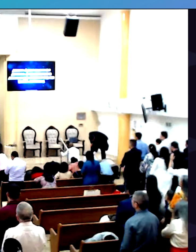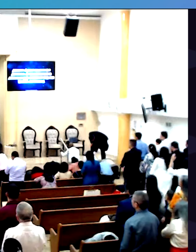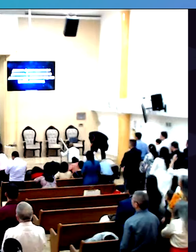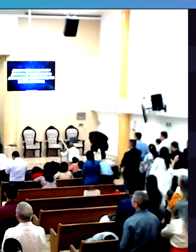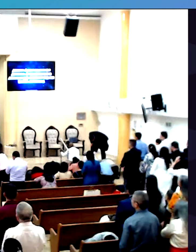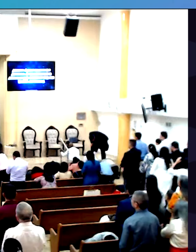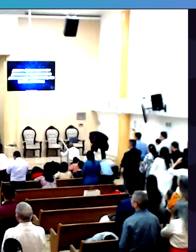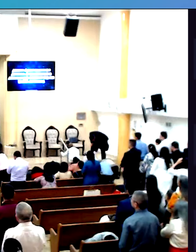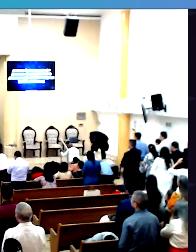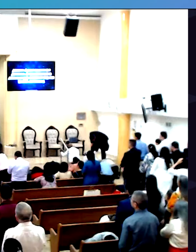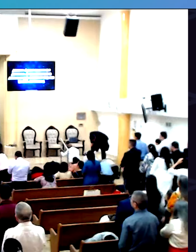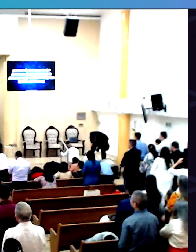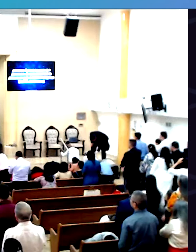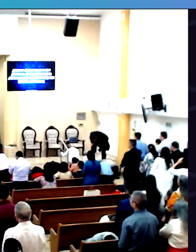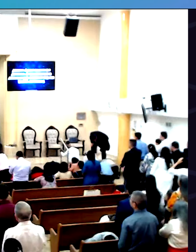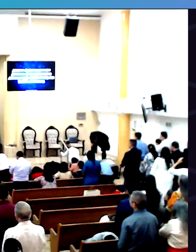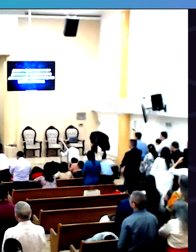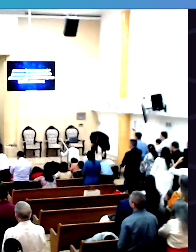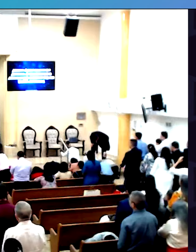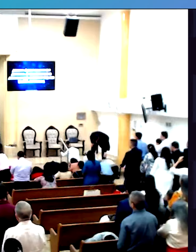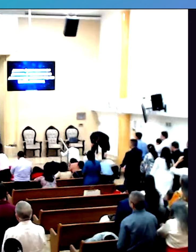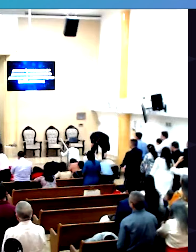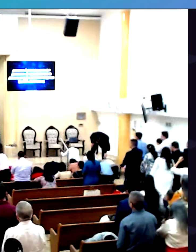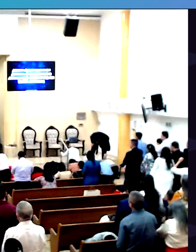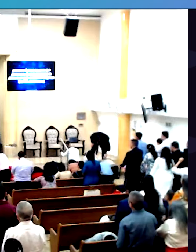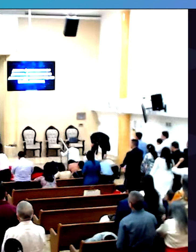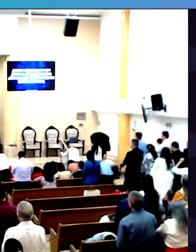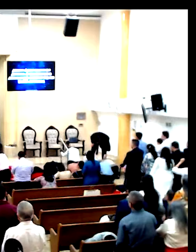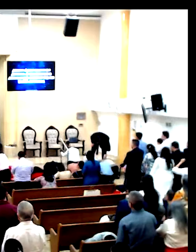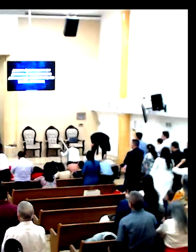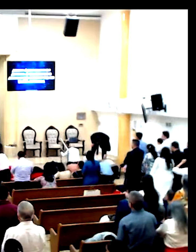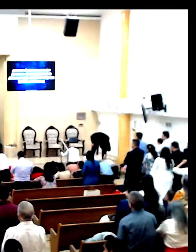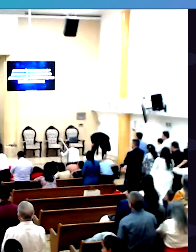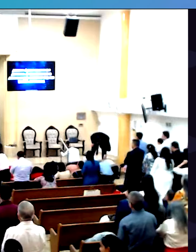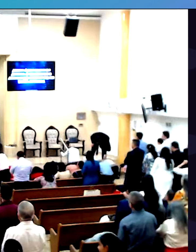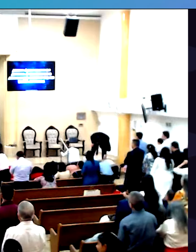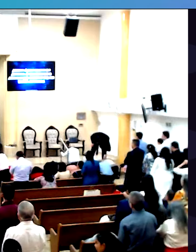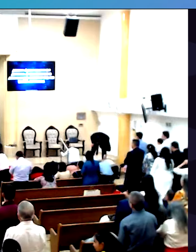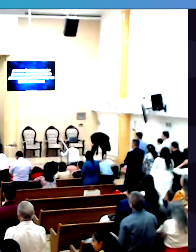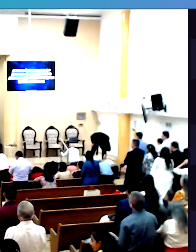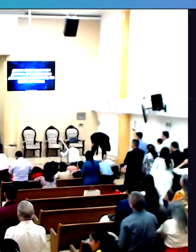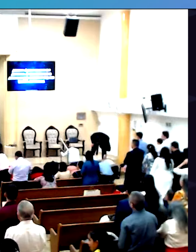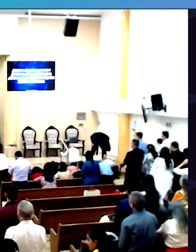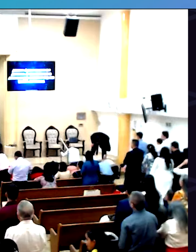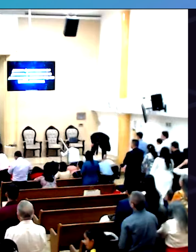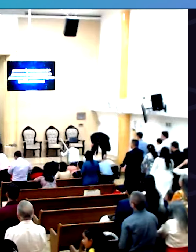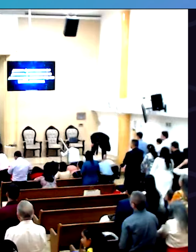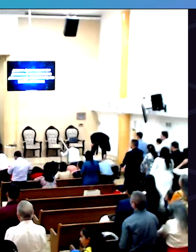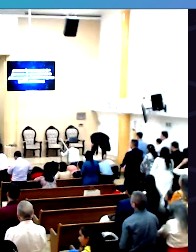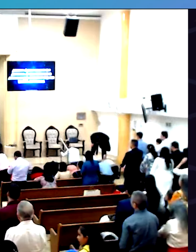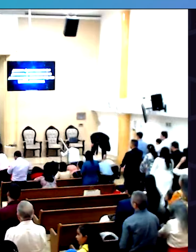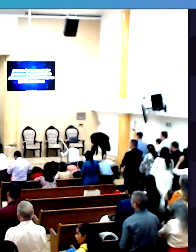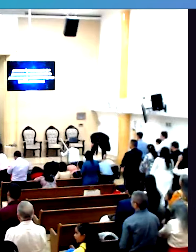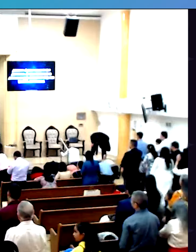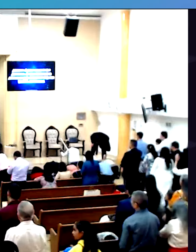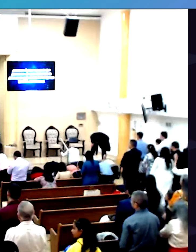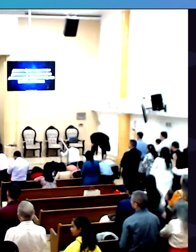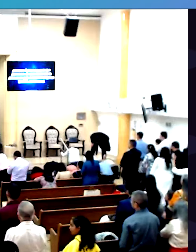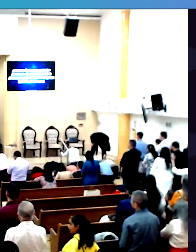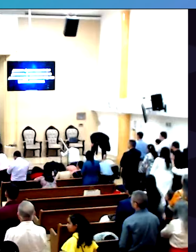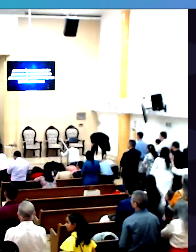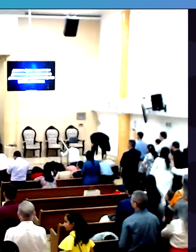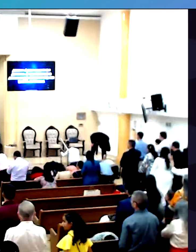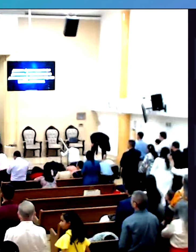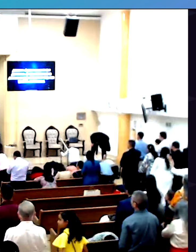oración. En este día la clave es la oración, es la búsqueda de la presencia y la palabra de Dios. A veces que nos